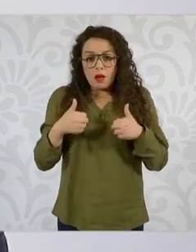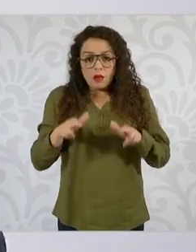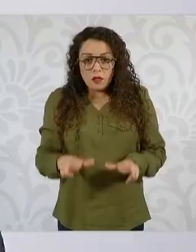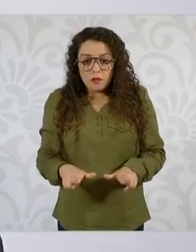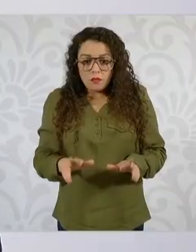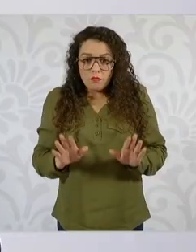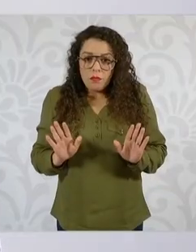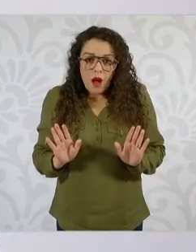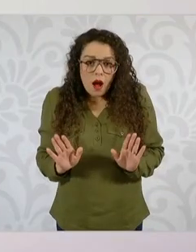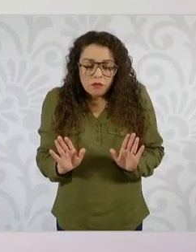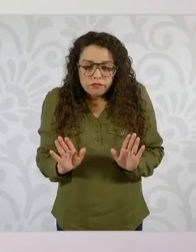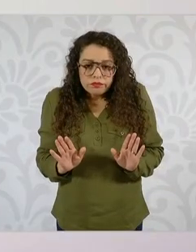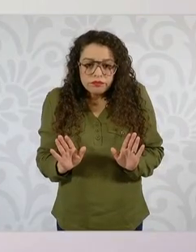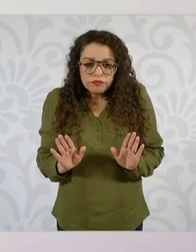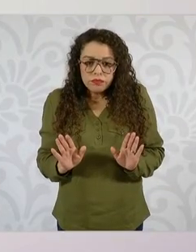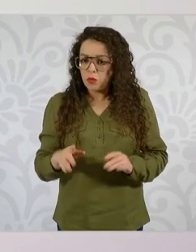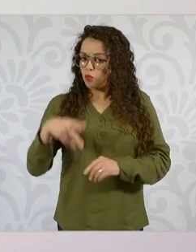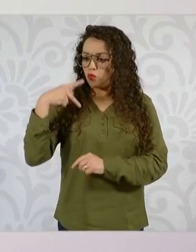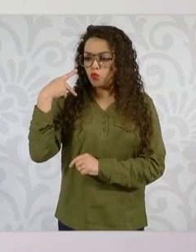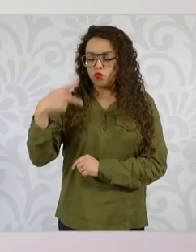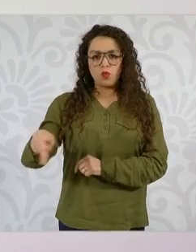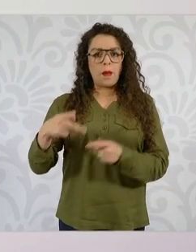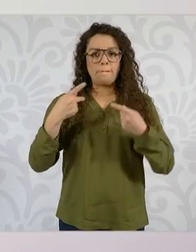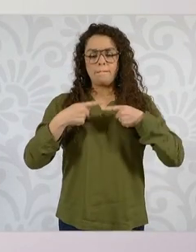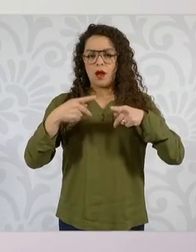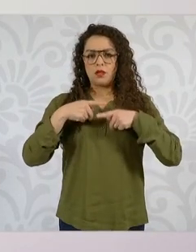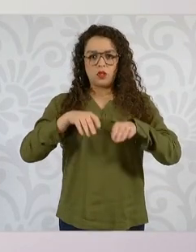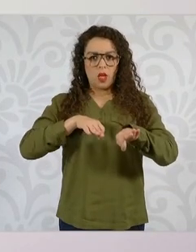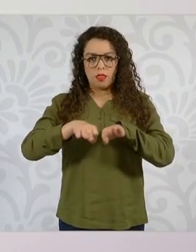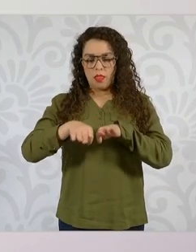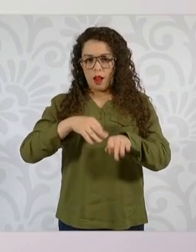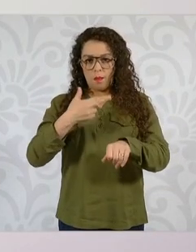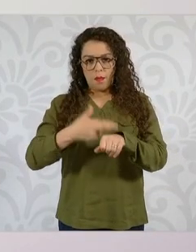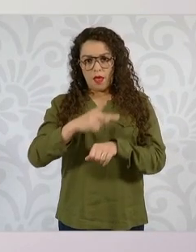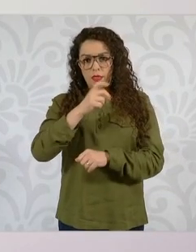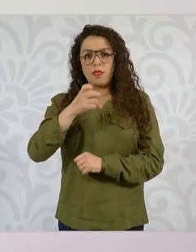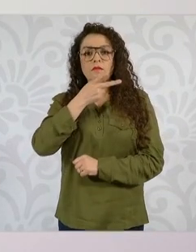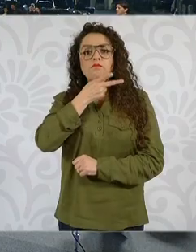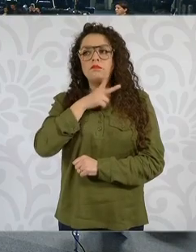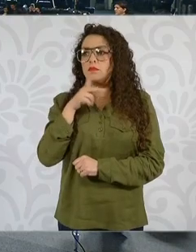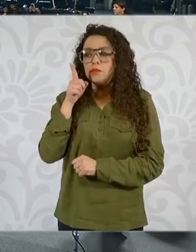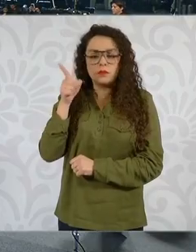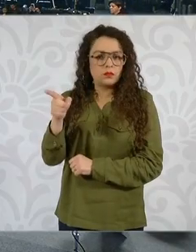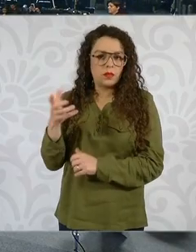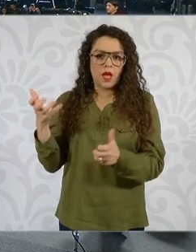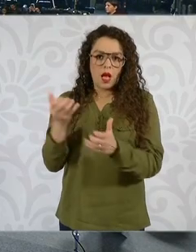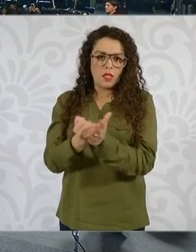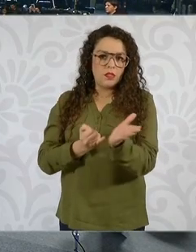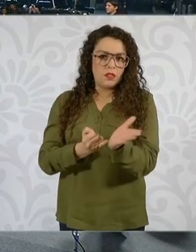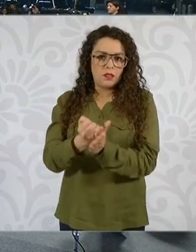pero no esta es una decisión de las y los trabajadores petroleros muchísimas gracias